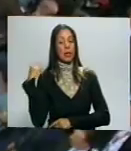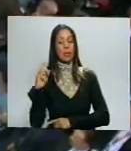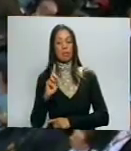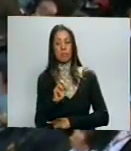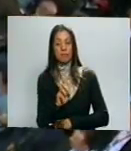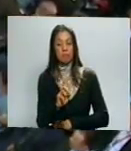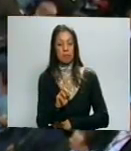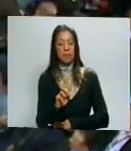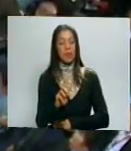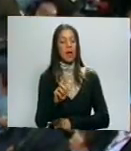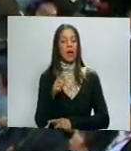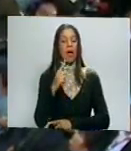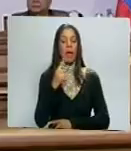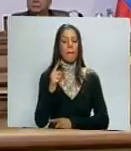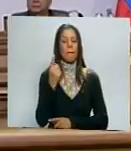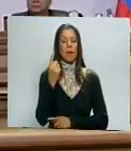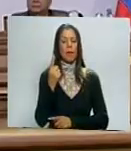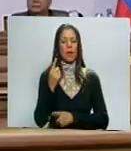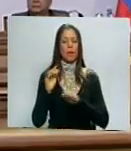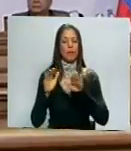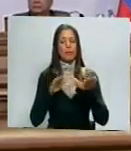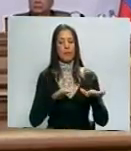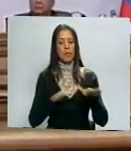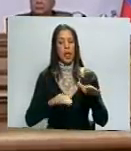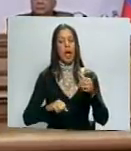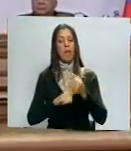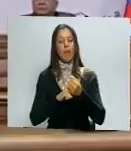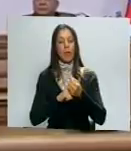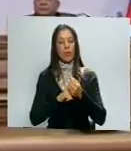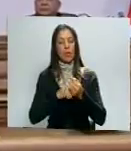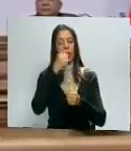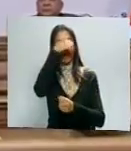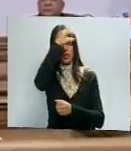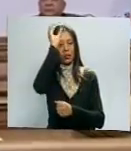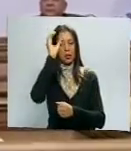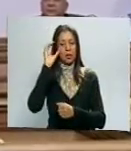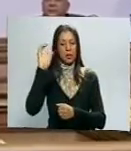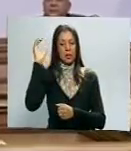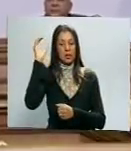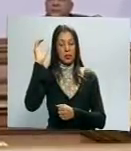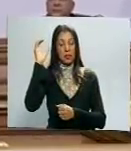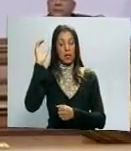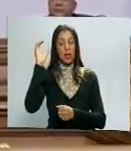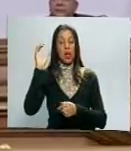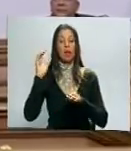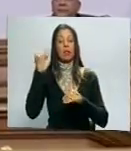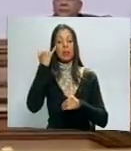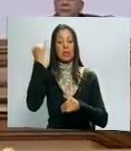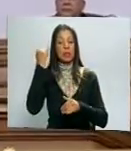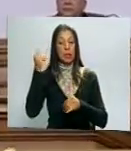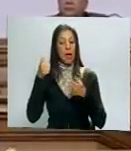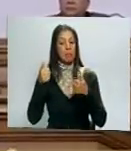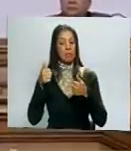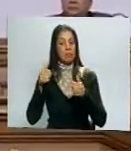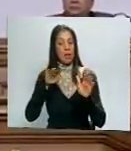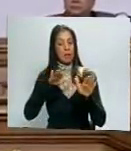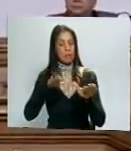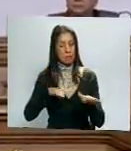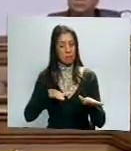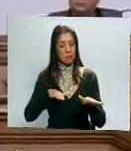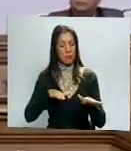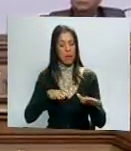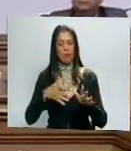tiene que ver primero con apoyar la propuesta de nuestra querida compañera Cilia Flores,